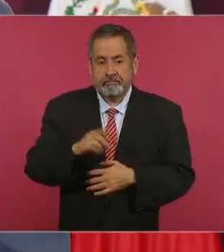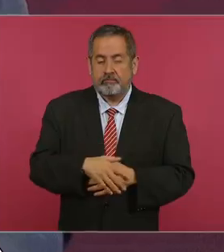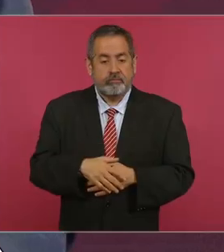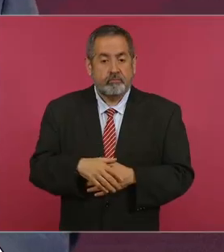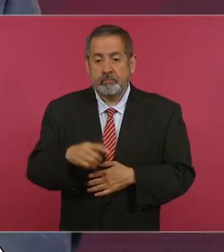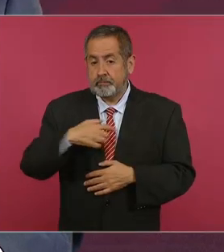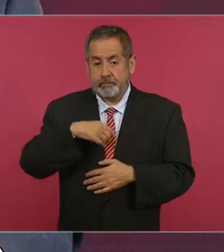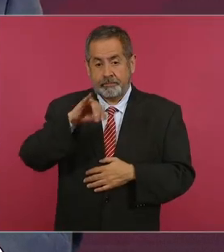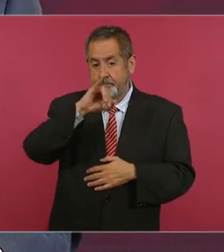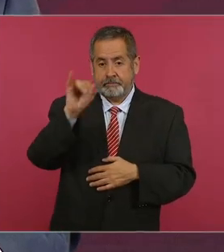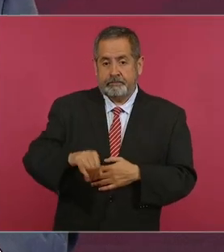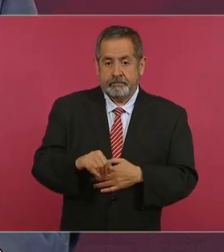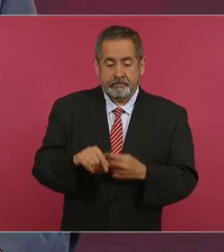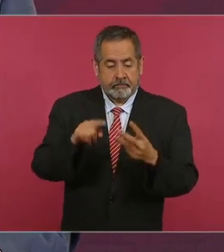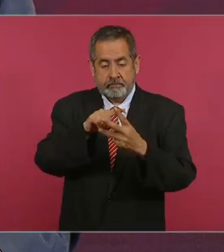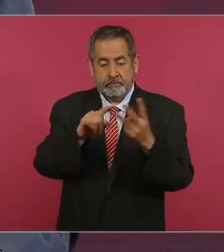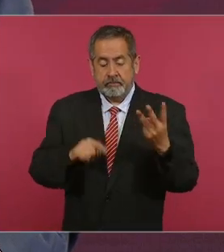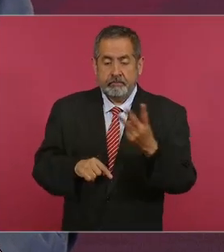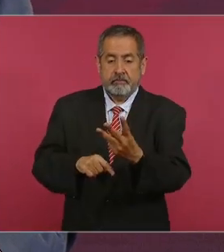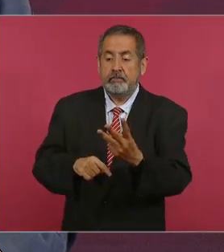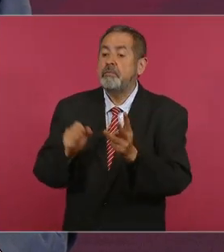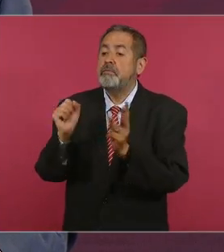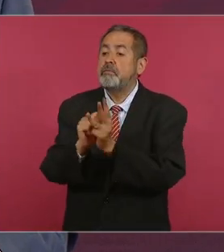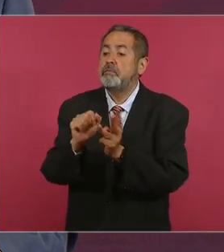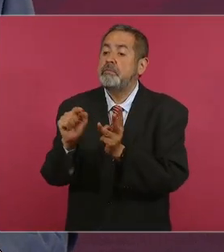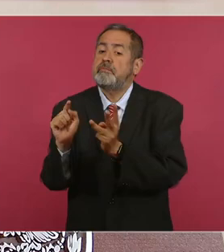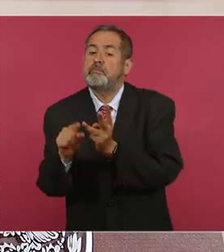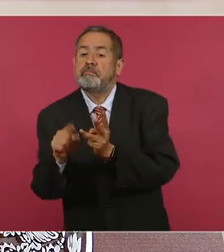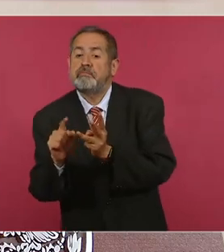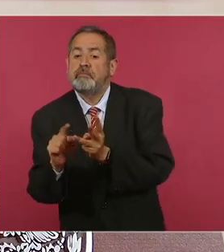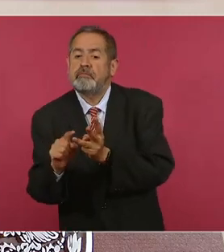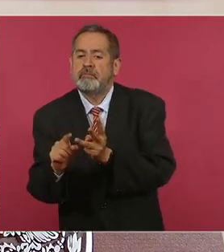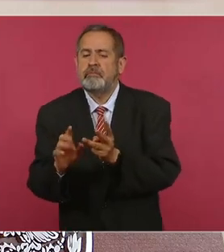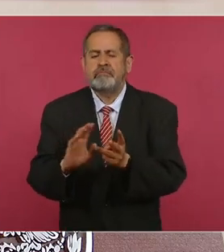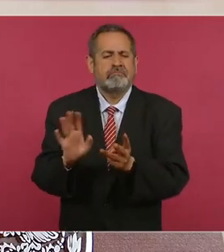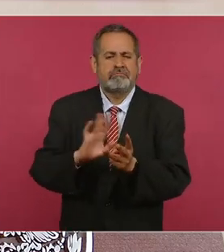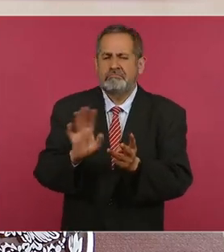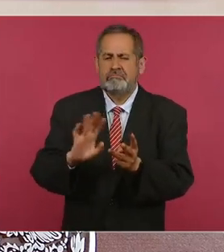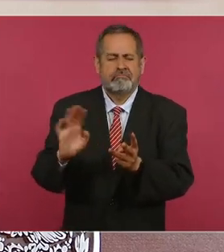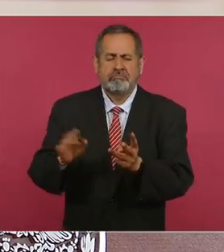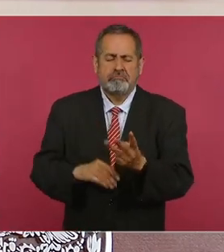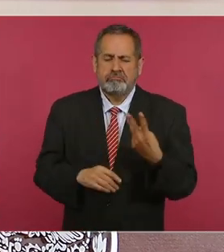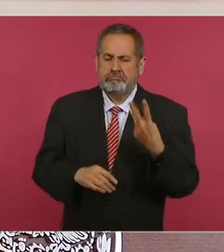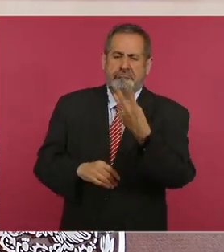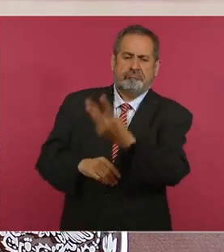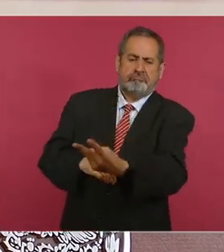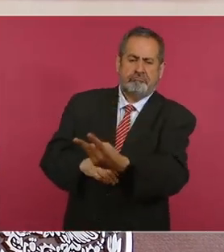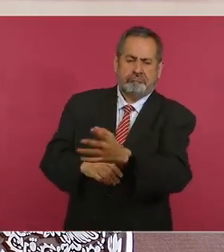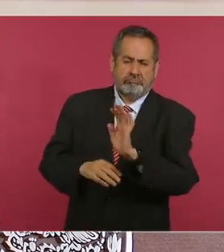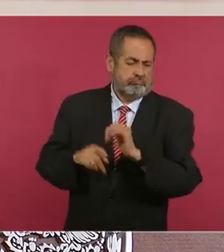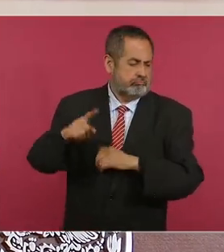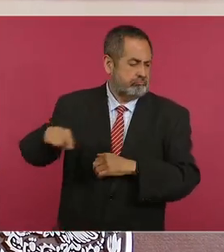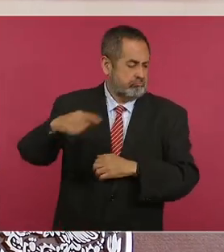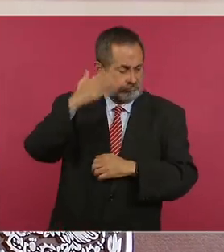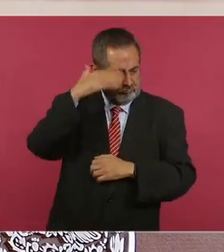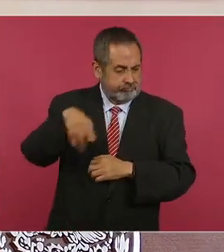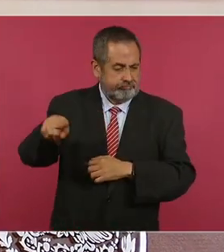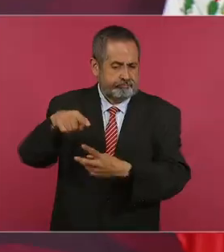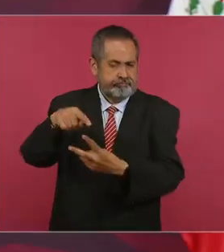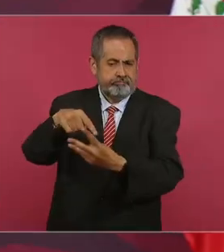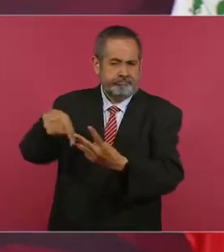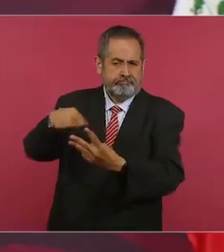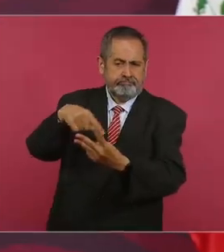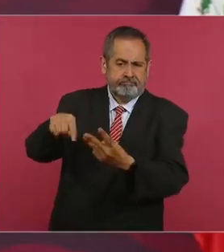enviado una terna, nunca he enviado una terna diciendo va la terna, pero quiero